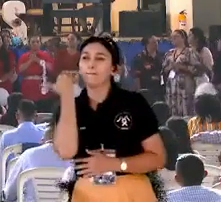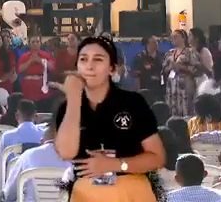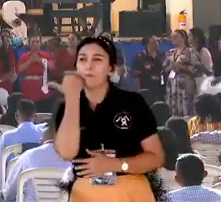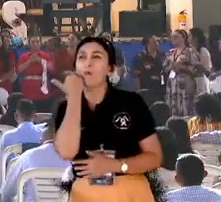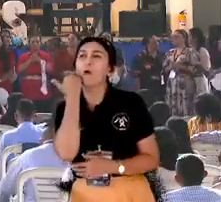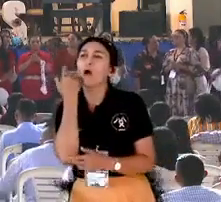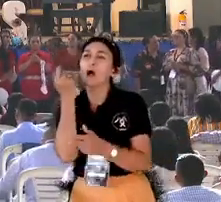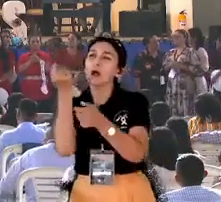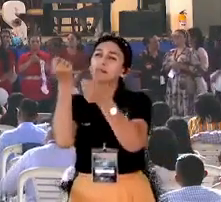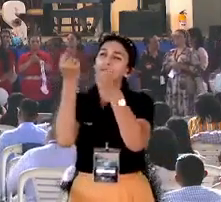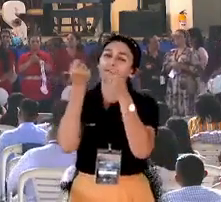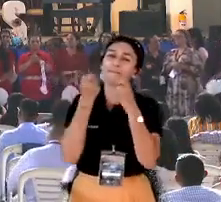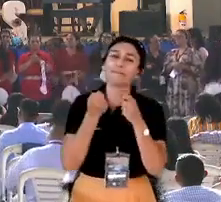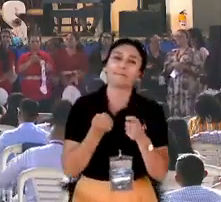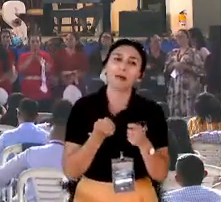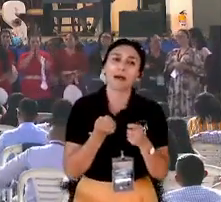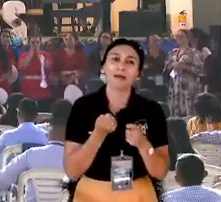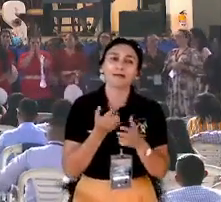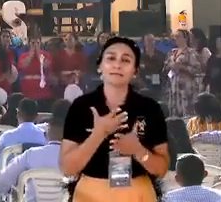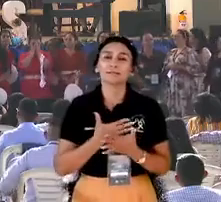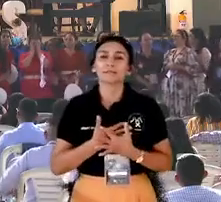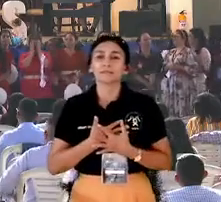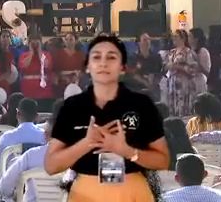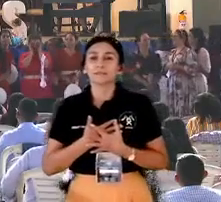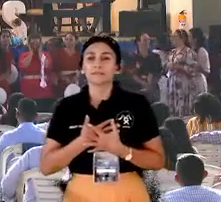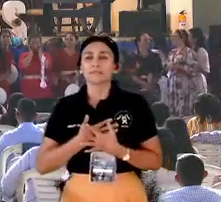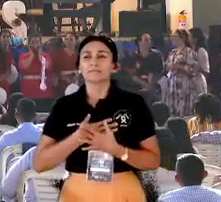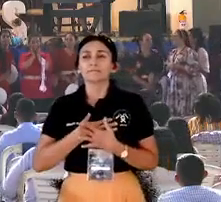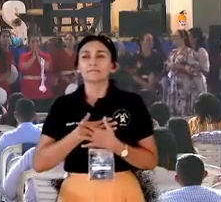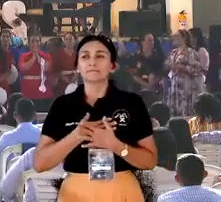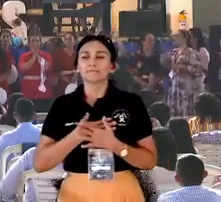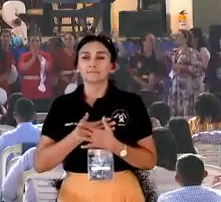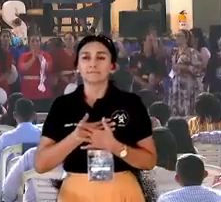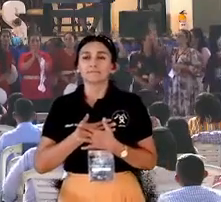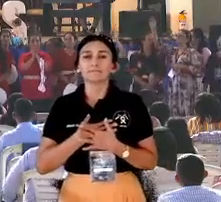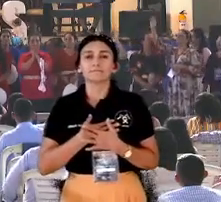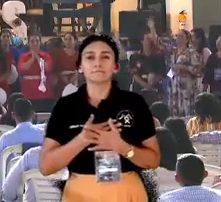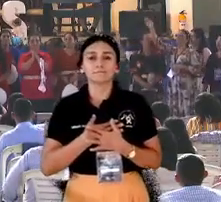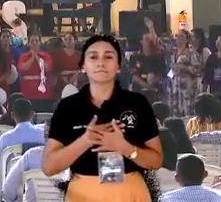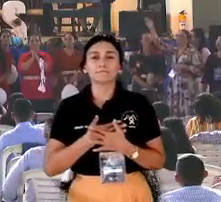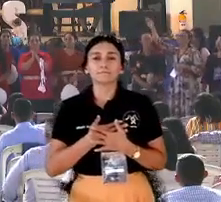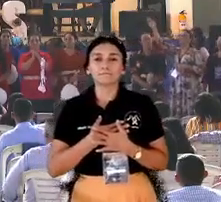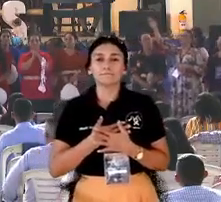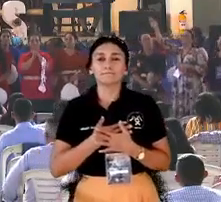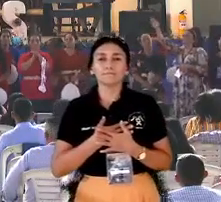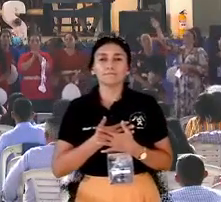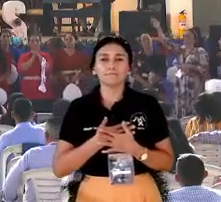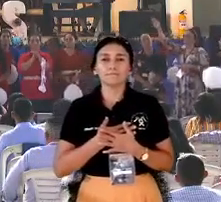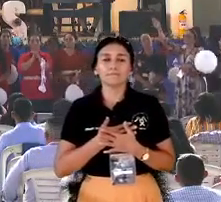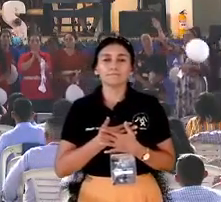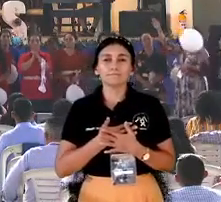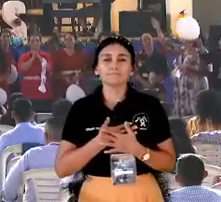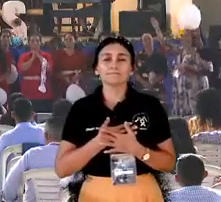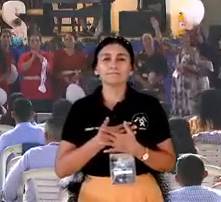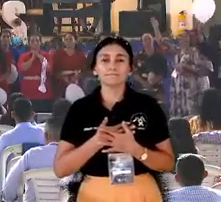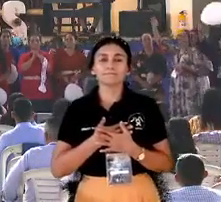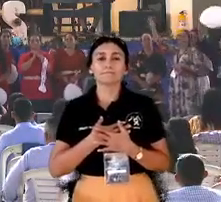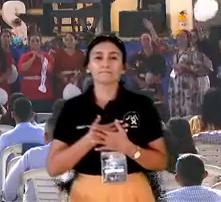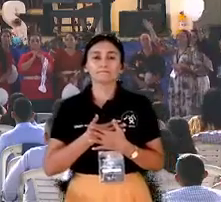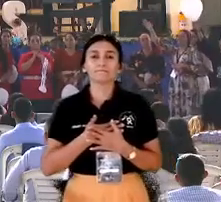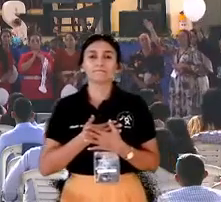llamada Aura Ligia, Ingrid Flores, Gloria Santa Cruz, Milena Cárdenas,